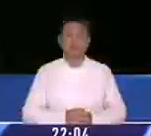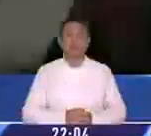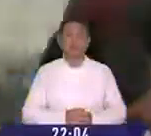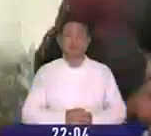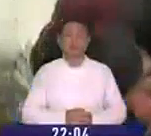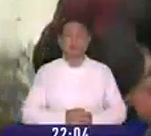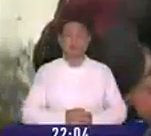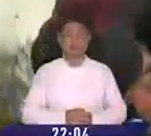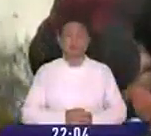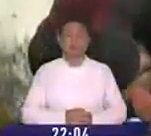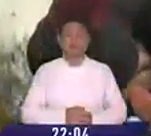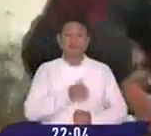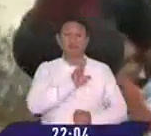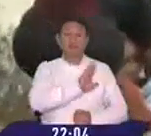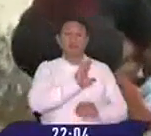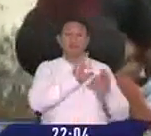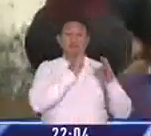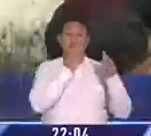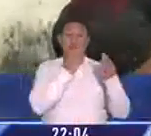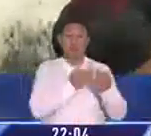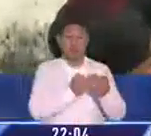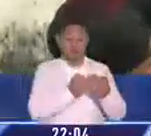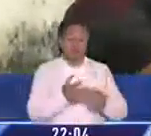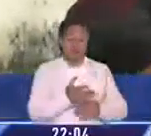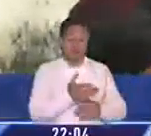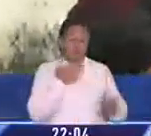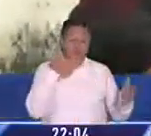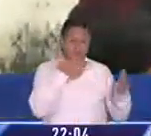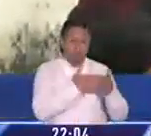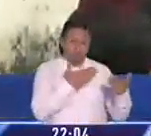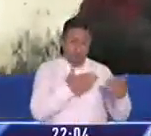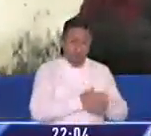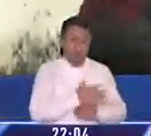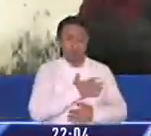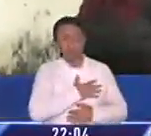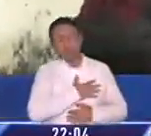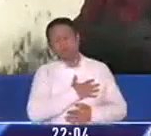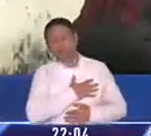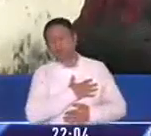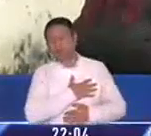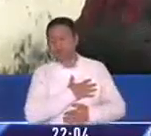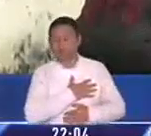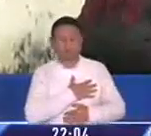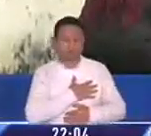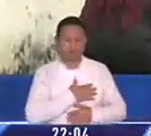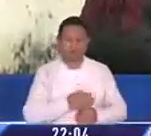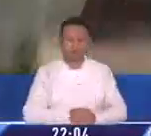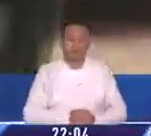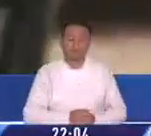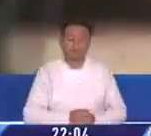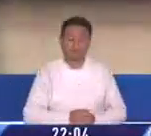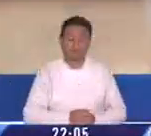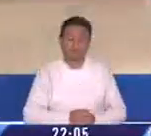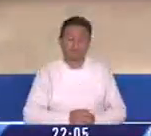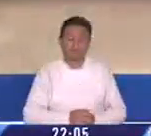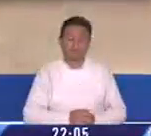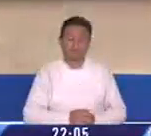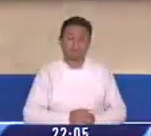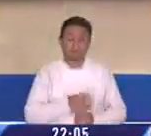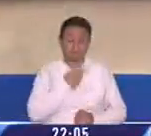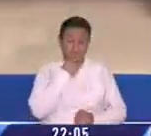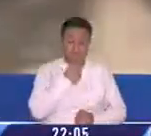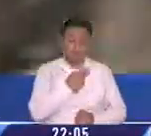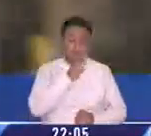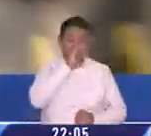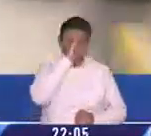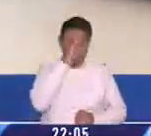cuerpo. Familiares de la víctima mortal acudieron hasta el sitio y, entre lágrimas, constataron el